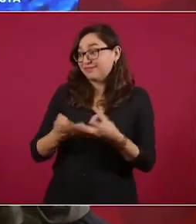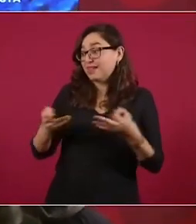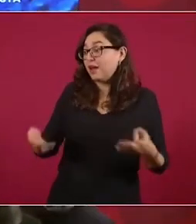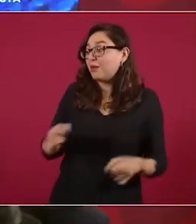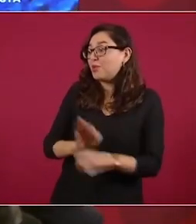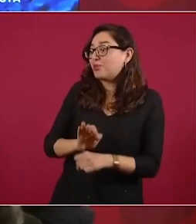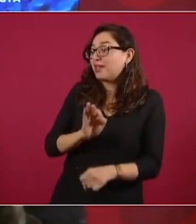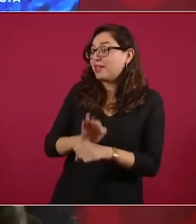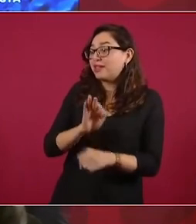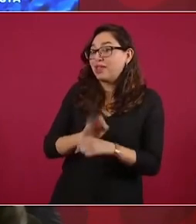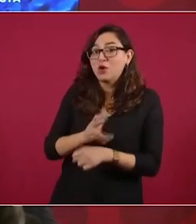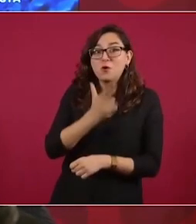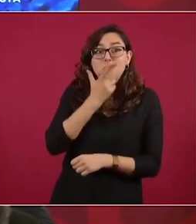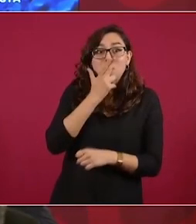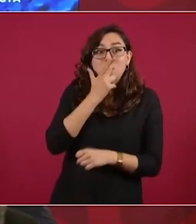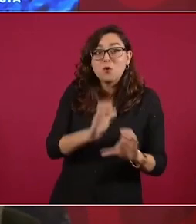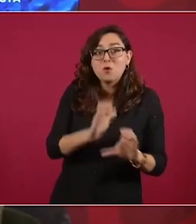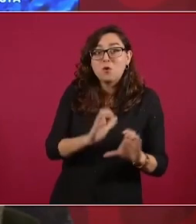Sí.